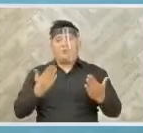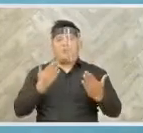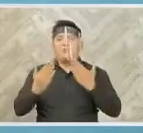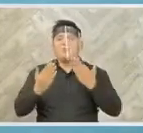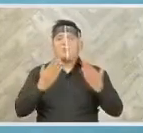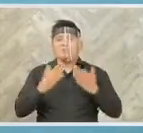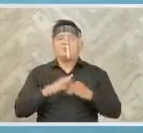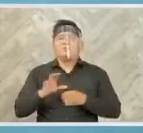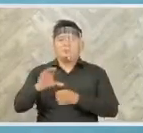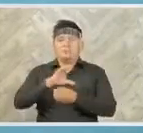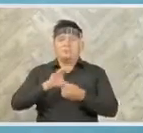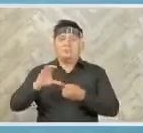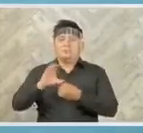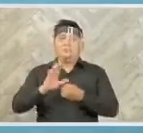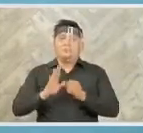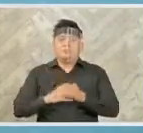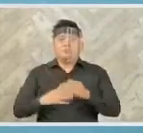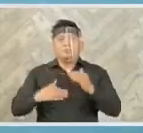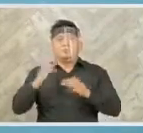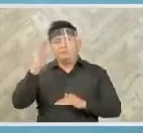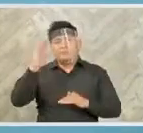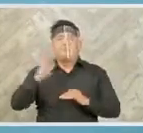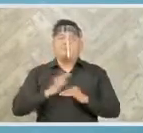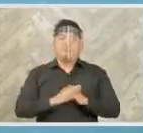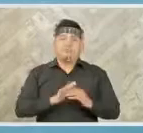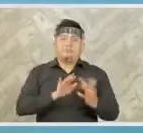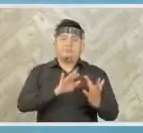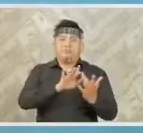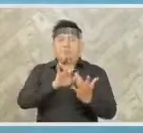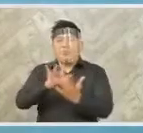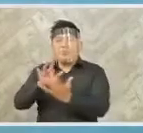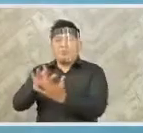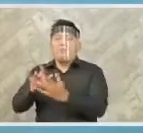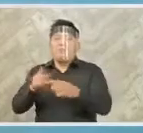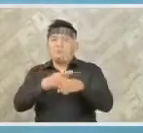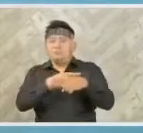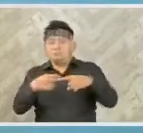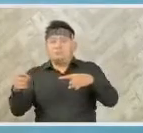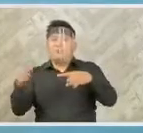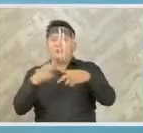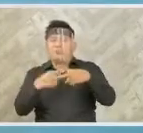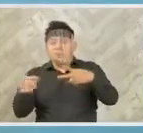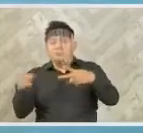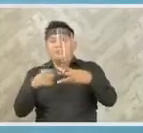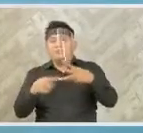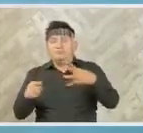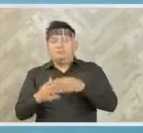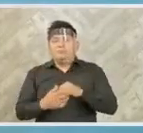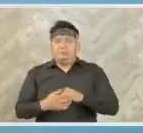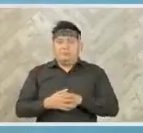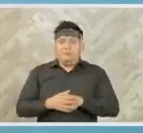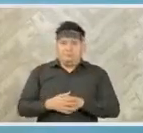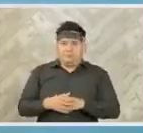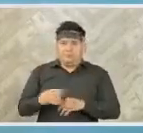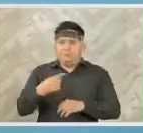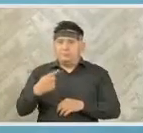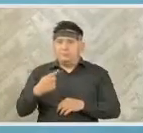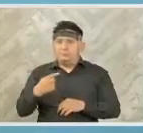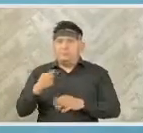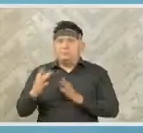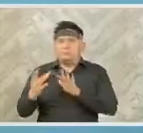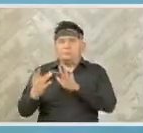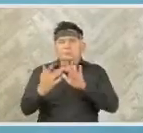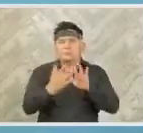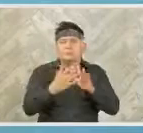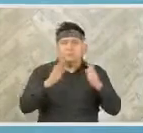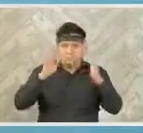en la ciudadanía, generando mayor contacto con ellos de manera semanal, y por ello Entornos Protectores generó una serie de atenciones,